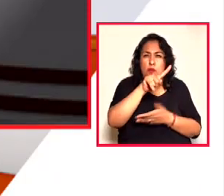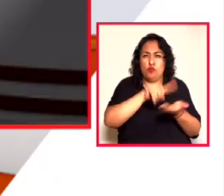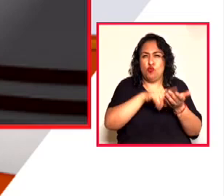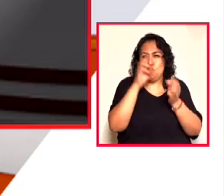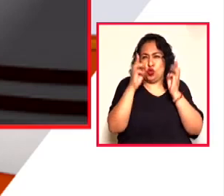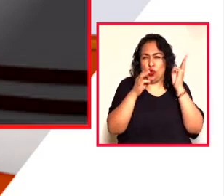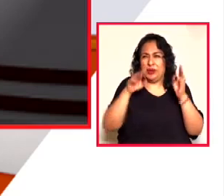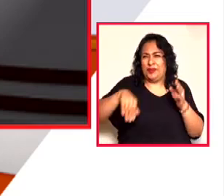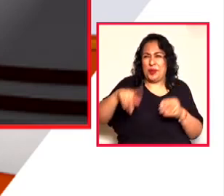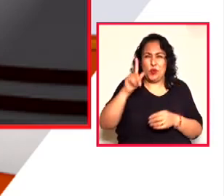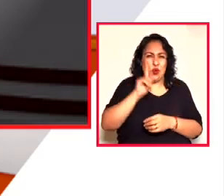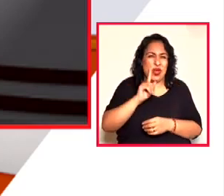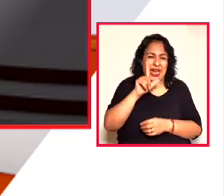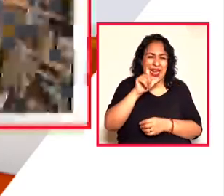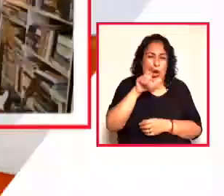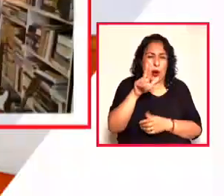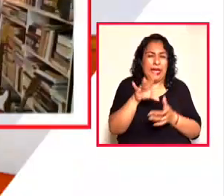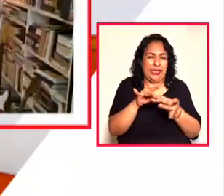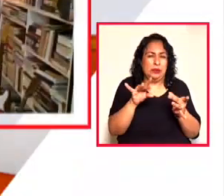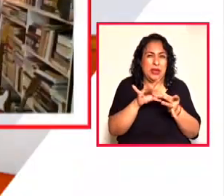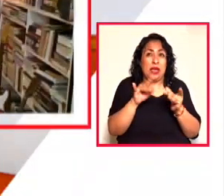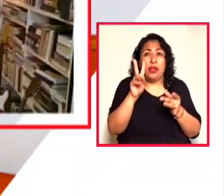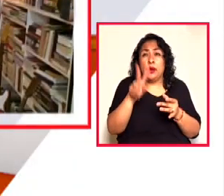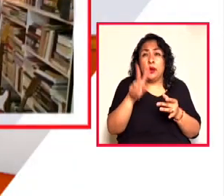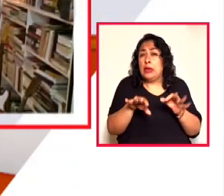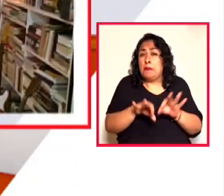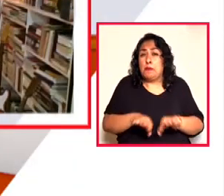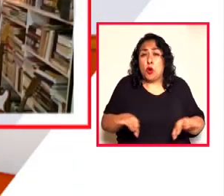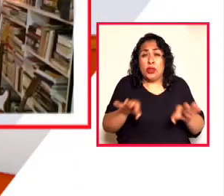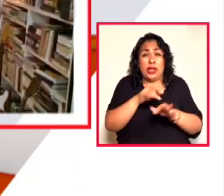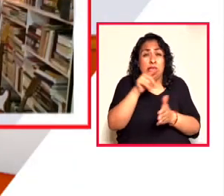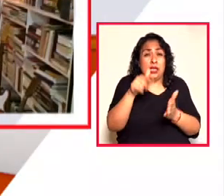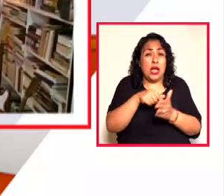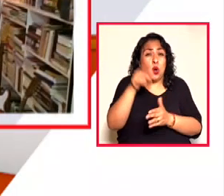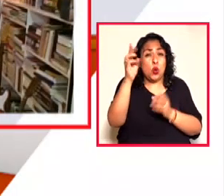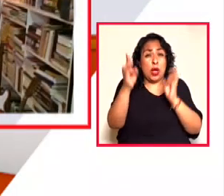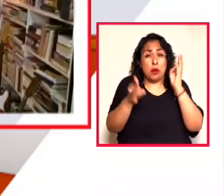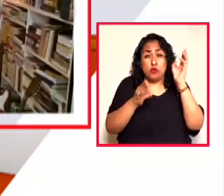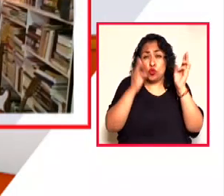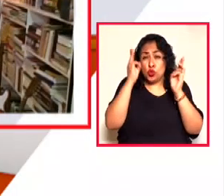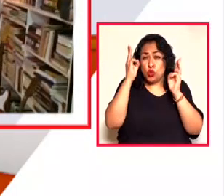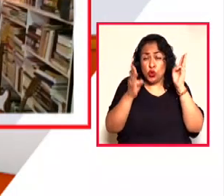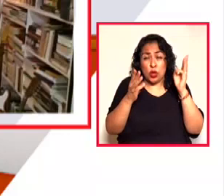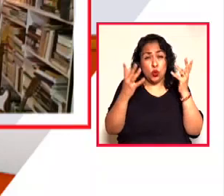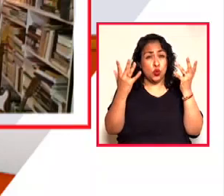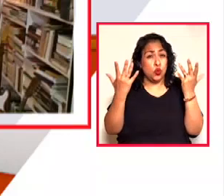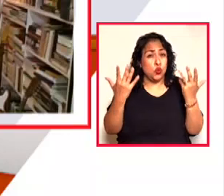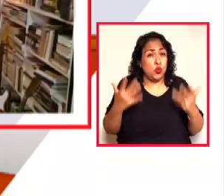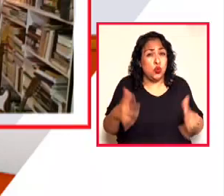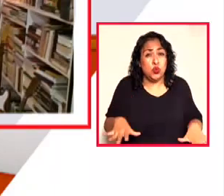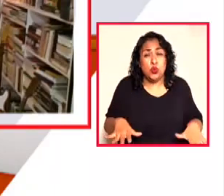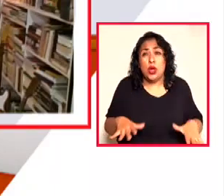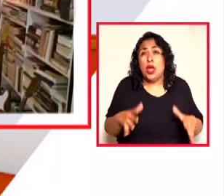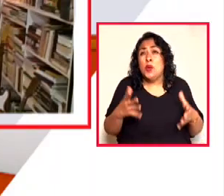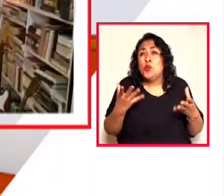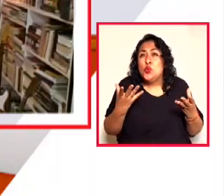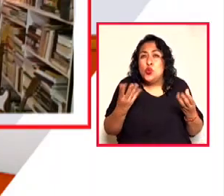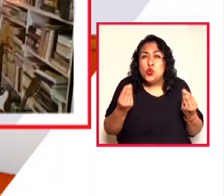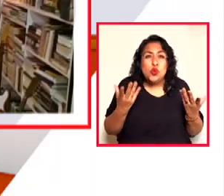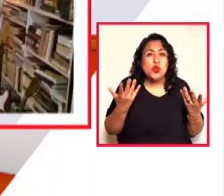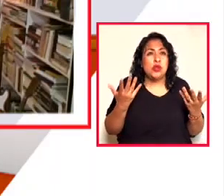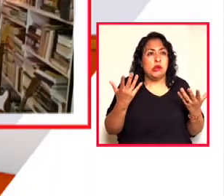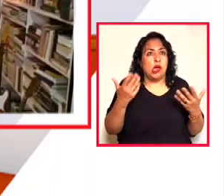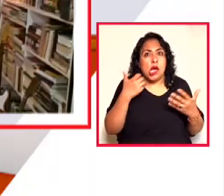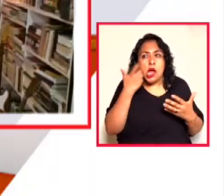unos instantes, mi estimado Weman, la trascendencia de este recinto, tan tanta serendipia, tanto empeño